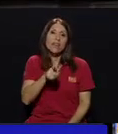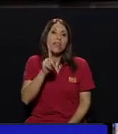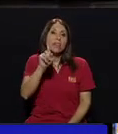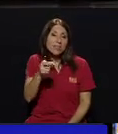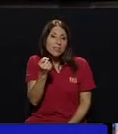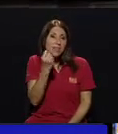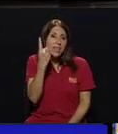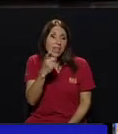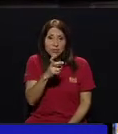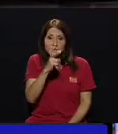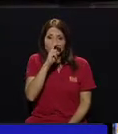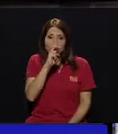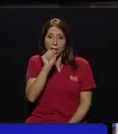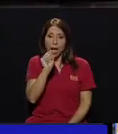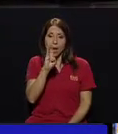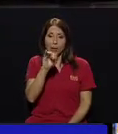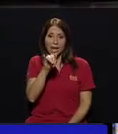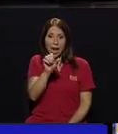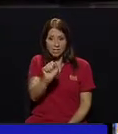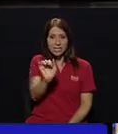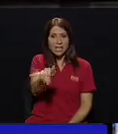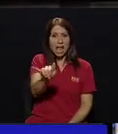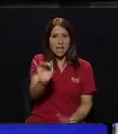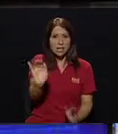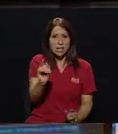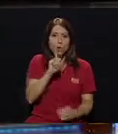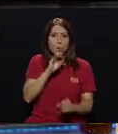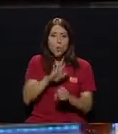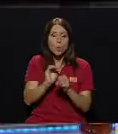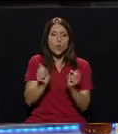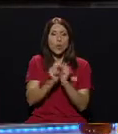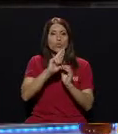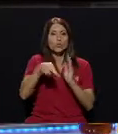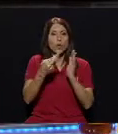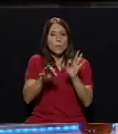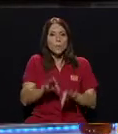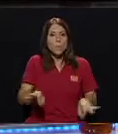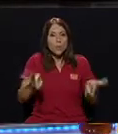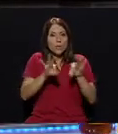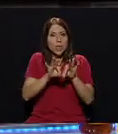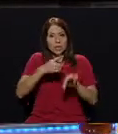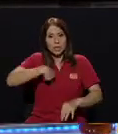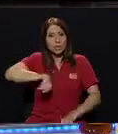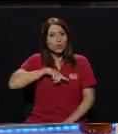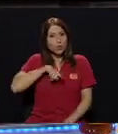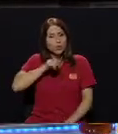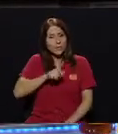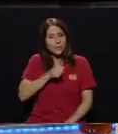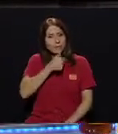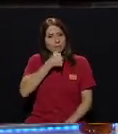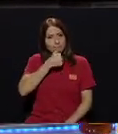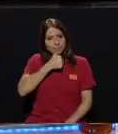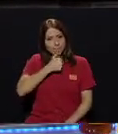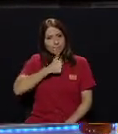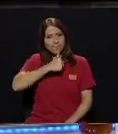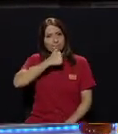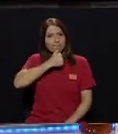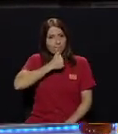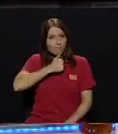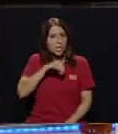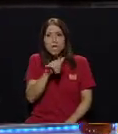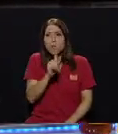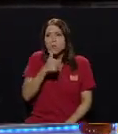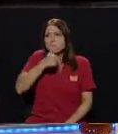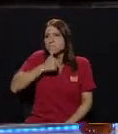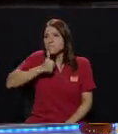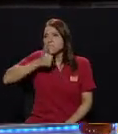realidad es entenderlas, que ellas están ahí y que cumplen una función muy importante, y que debemos también ser tolerantes